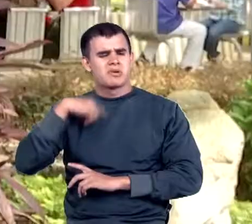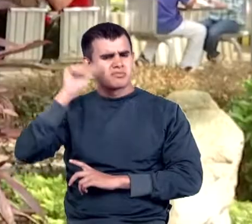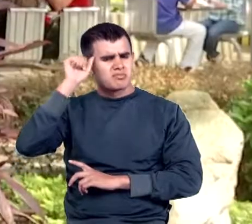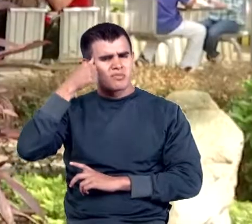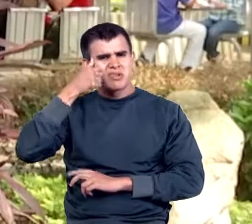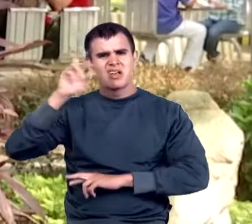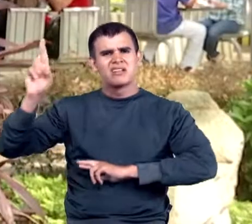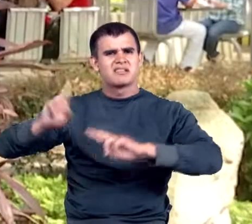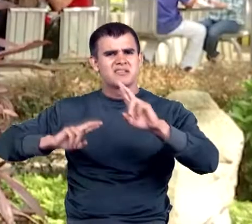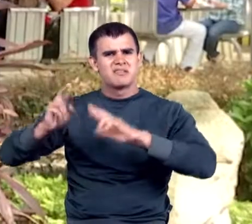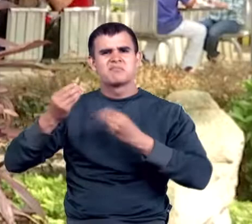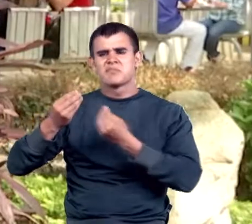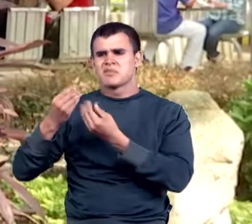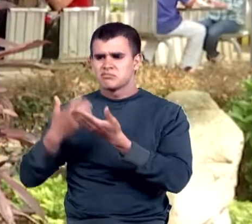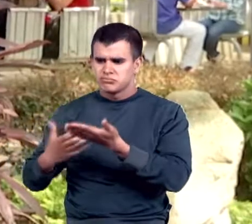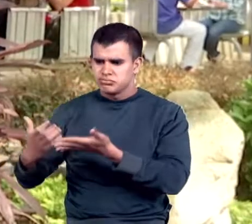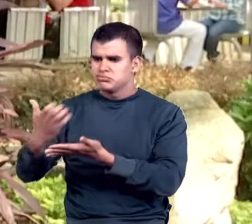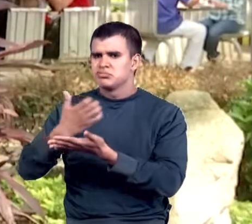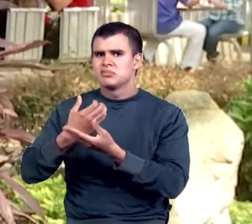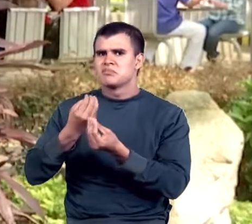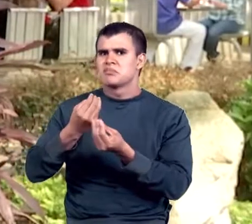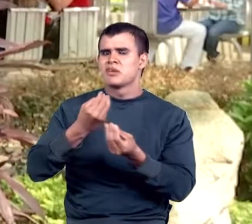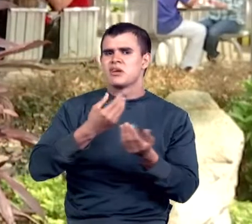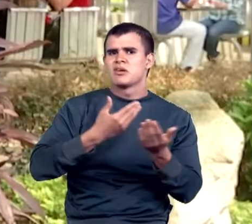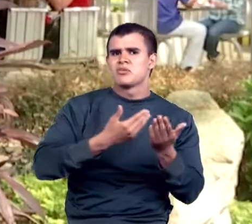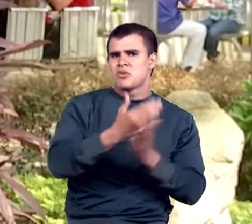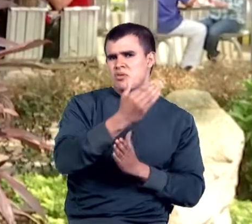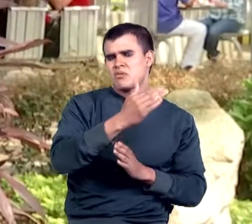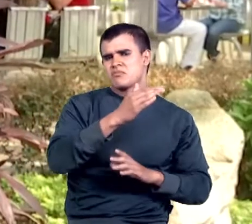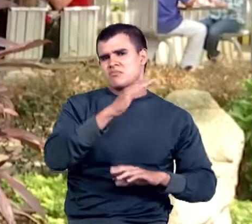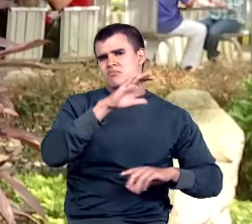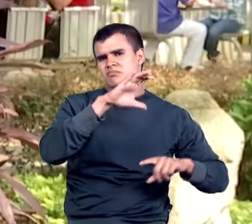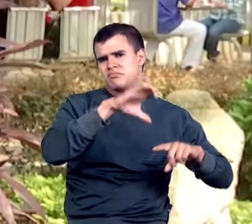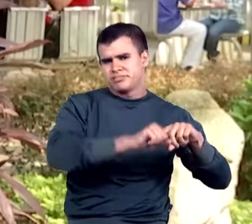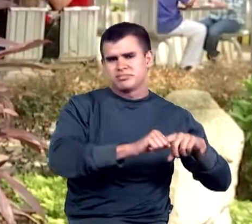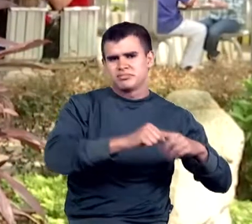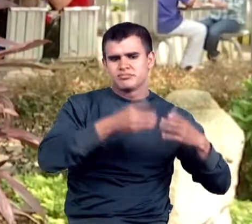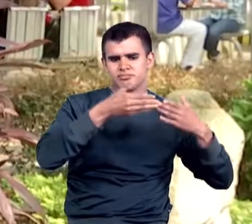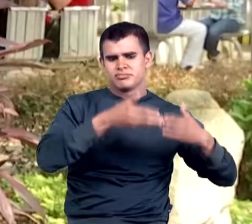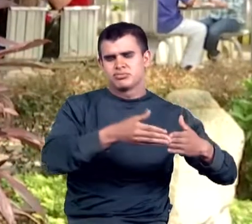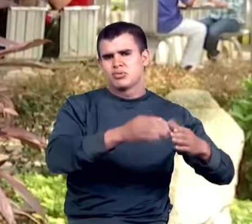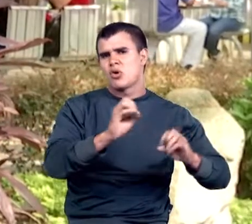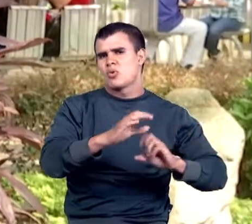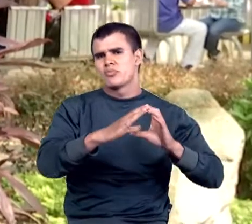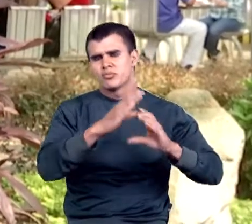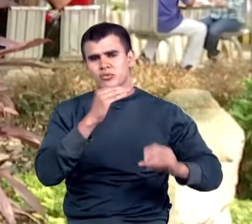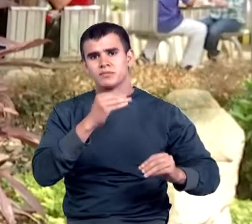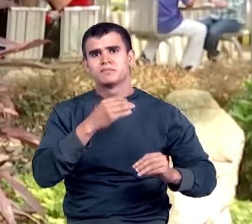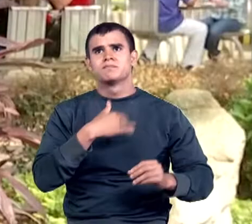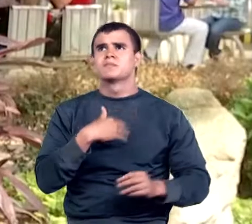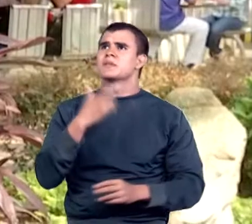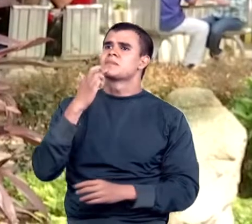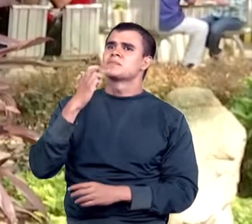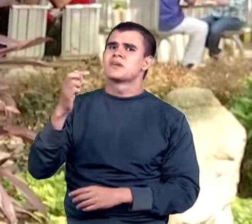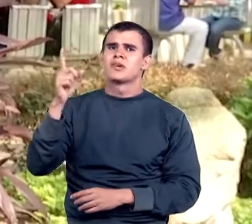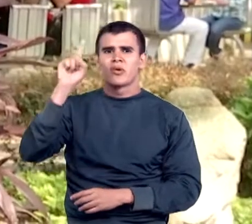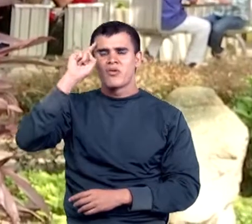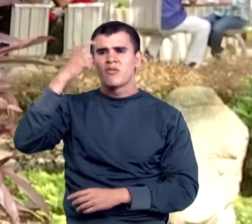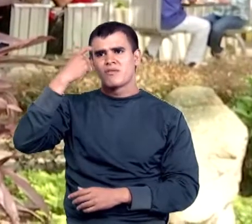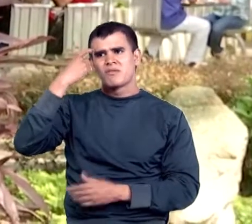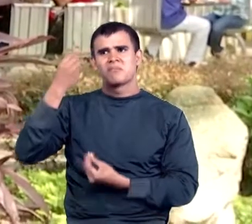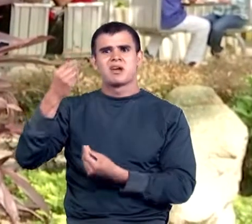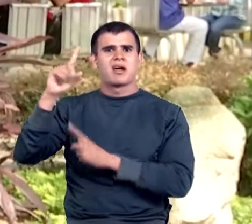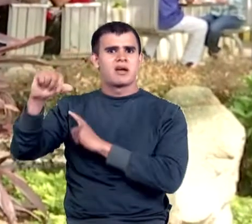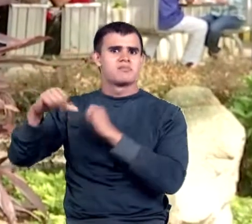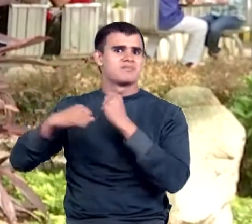hacíamos rifas para recoger, para los pasajes, porque hay veces que la gobernación pues dice que va a apoyar, pero la respuesta es